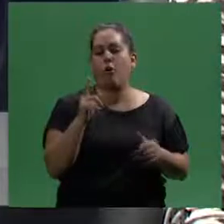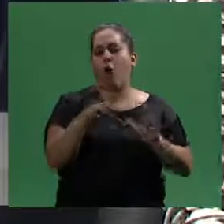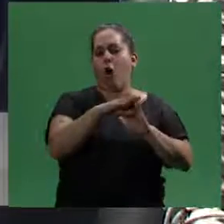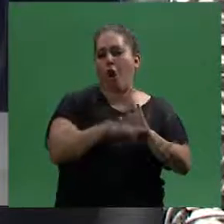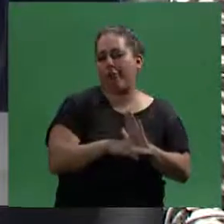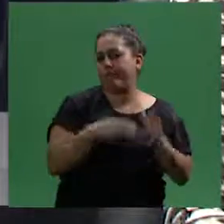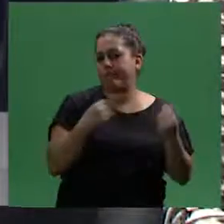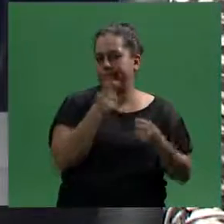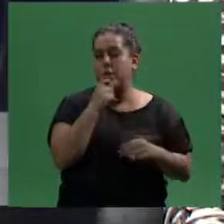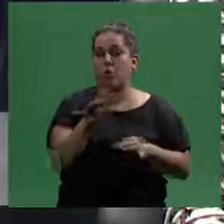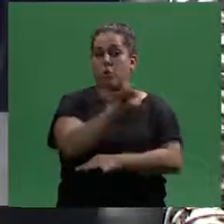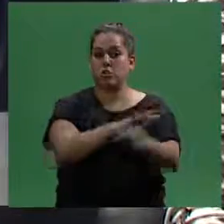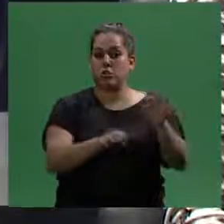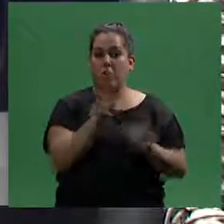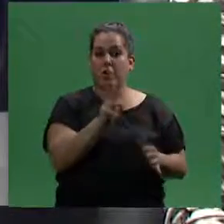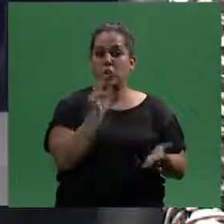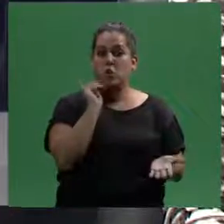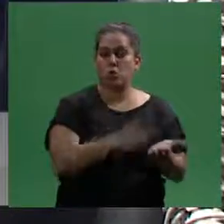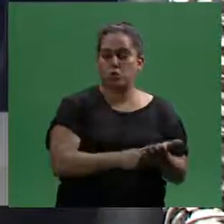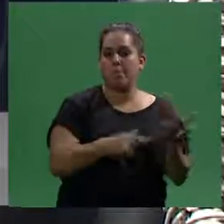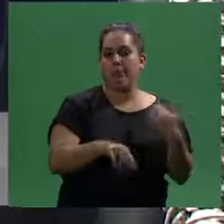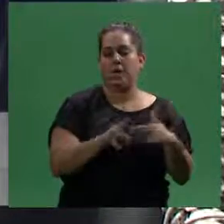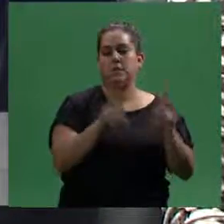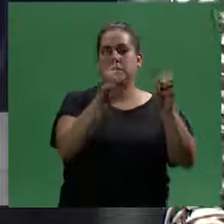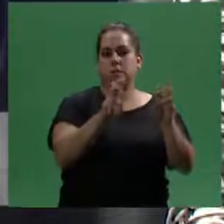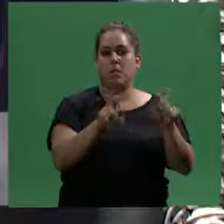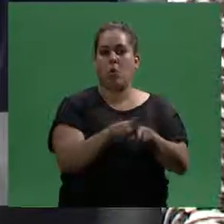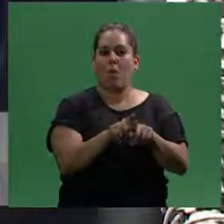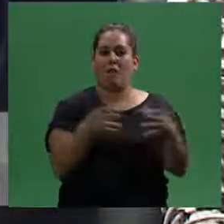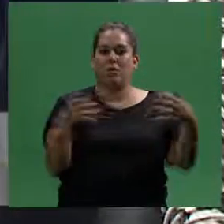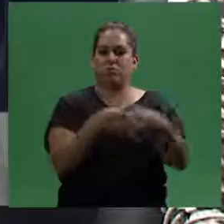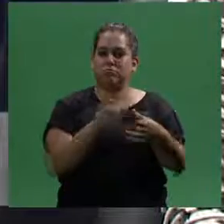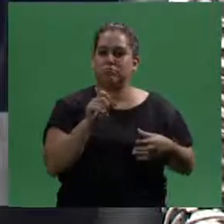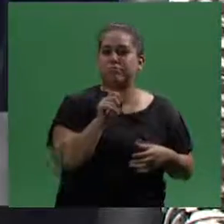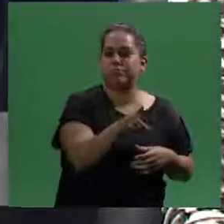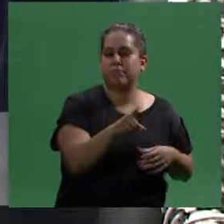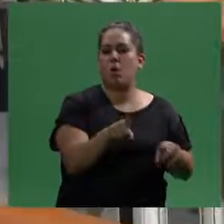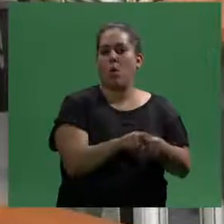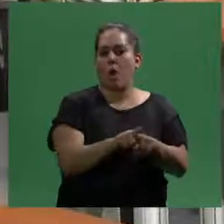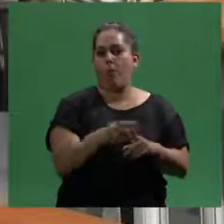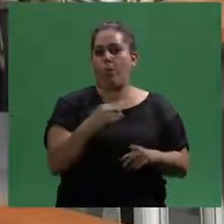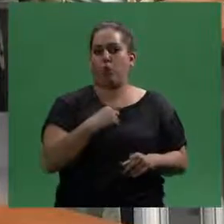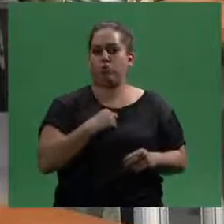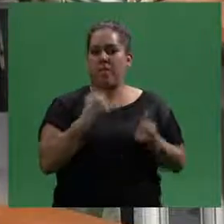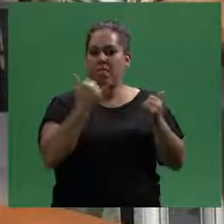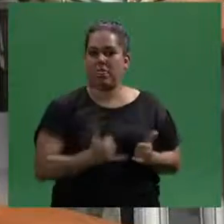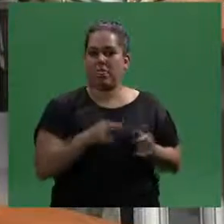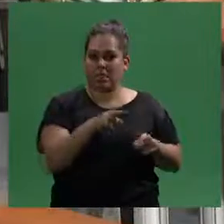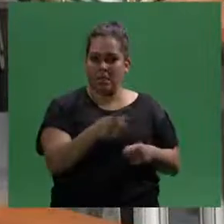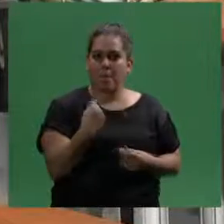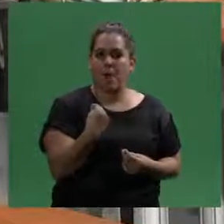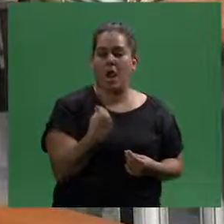de lo semántico. Los proyectos de resolución los asociamos más con una determinación del cuerpo, de una expresión de voluntad,